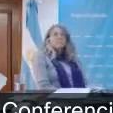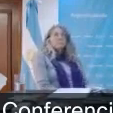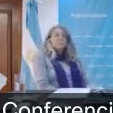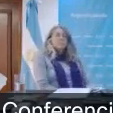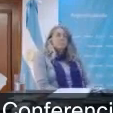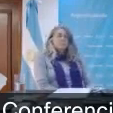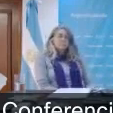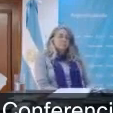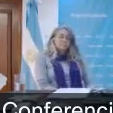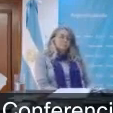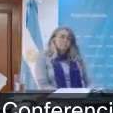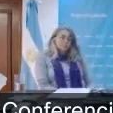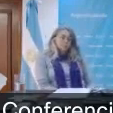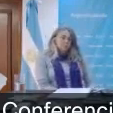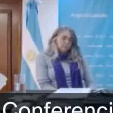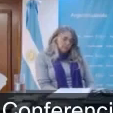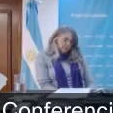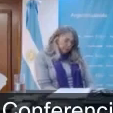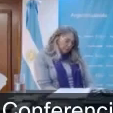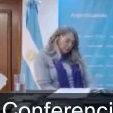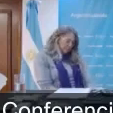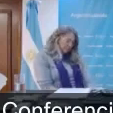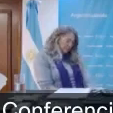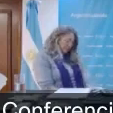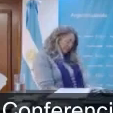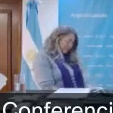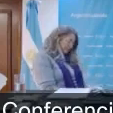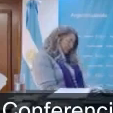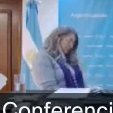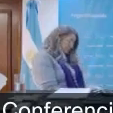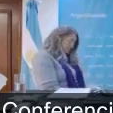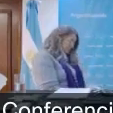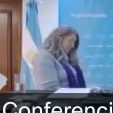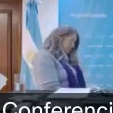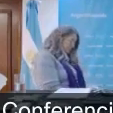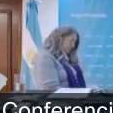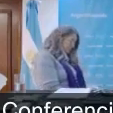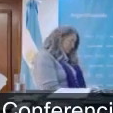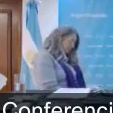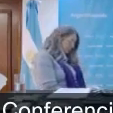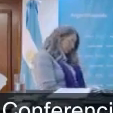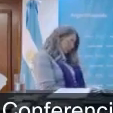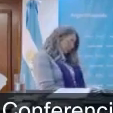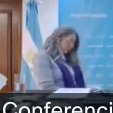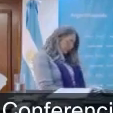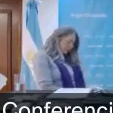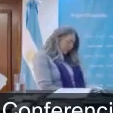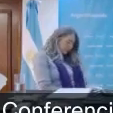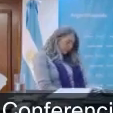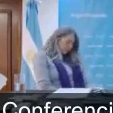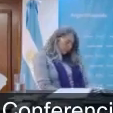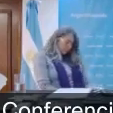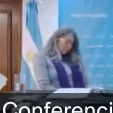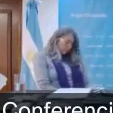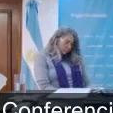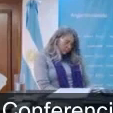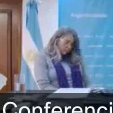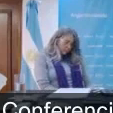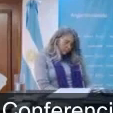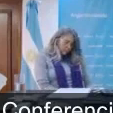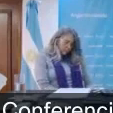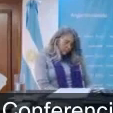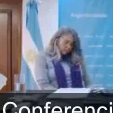ni solamente en la persona, ni solamente en la sustancia, ni solamente en el contexto. Tiene que ver con lo relacional de